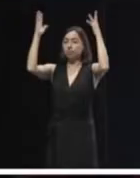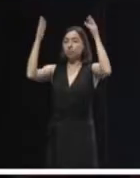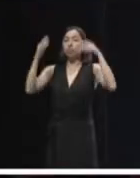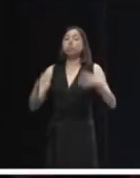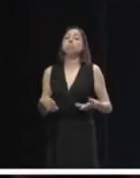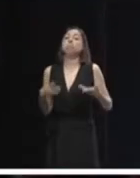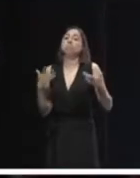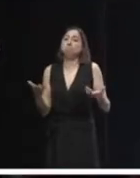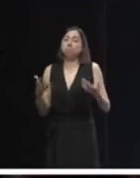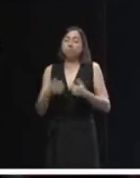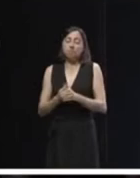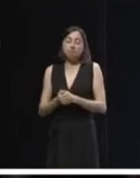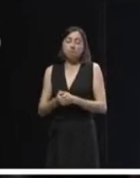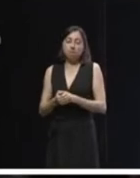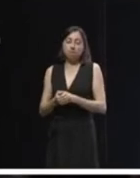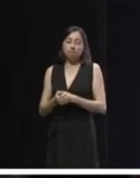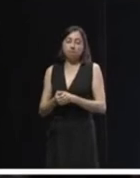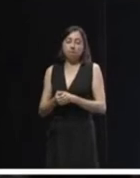Así que